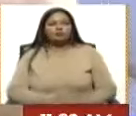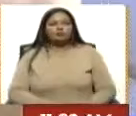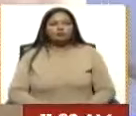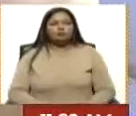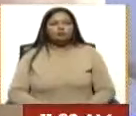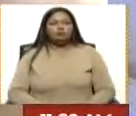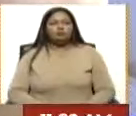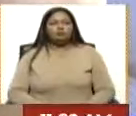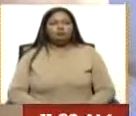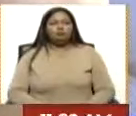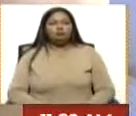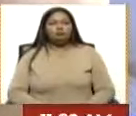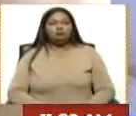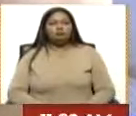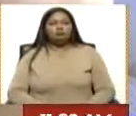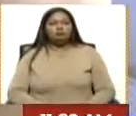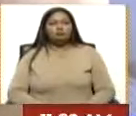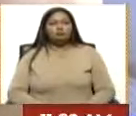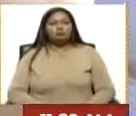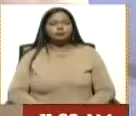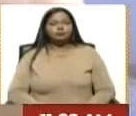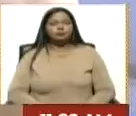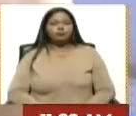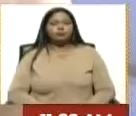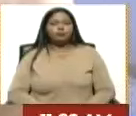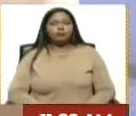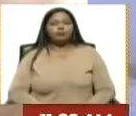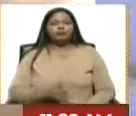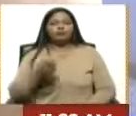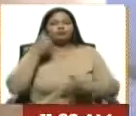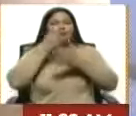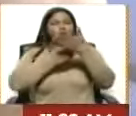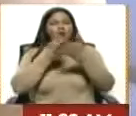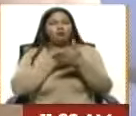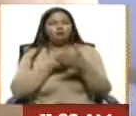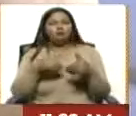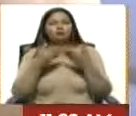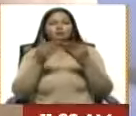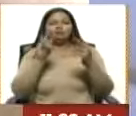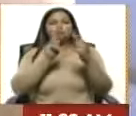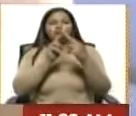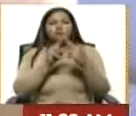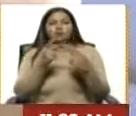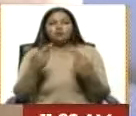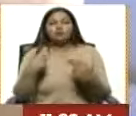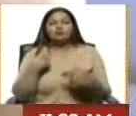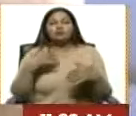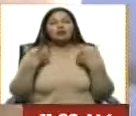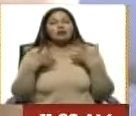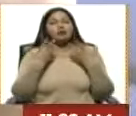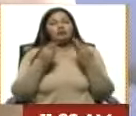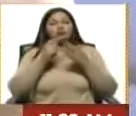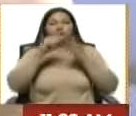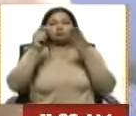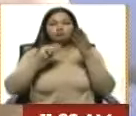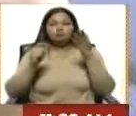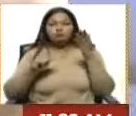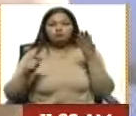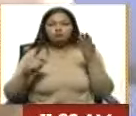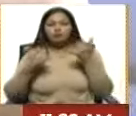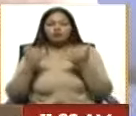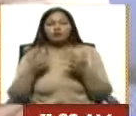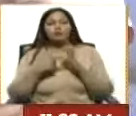Es una gran batalla, es una gran batalla. Y la primera batalla que tenemos que dar es por conocerlo. Y me alegra muchísimo esa encuesta, que